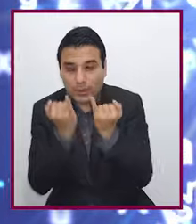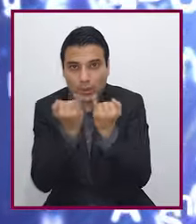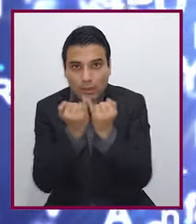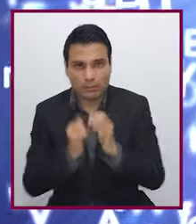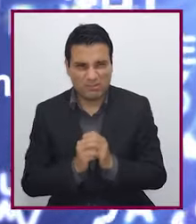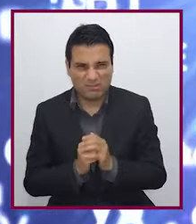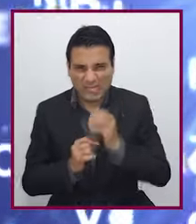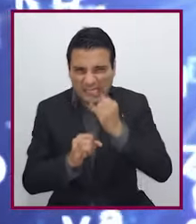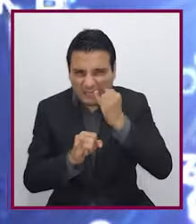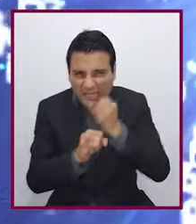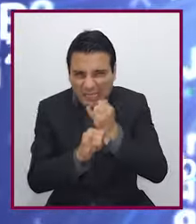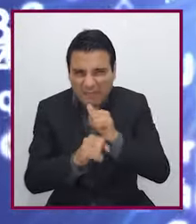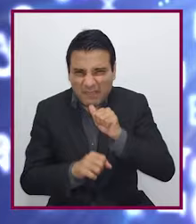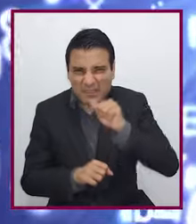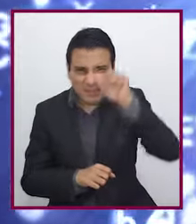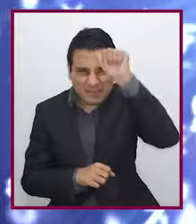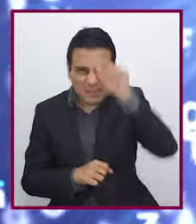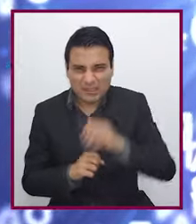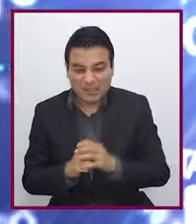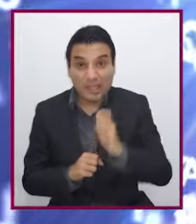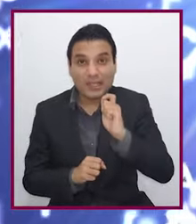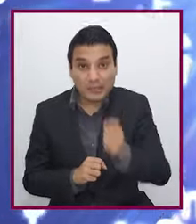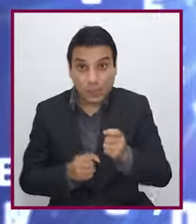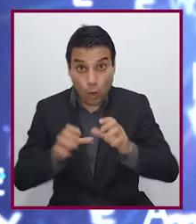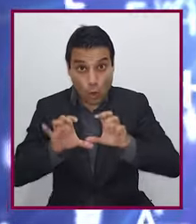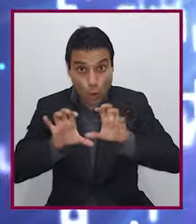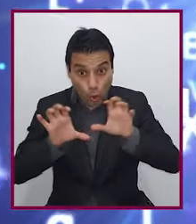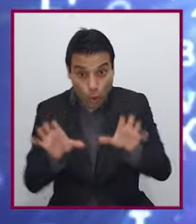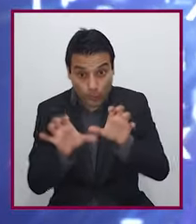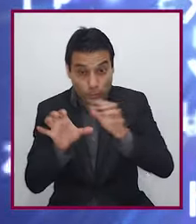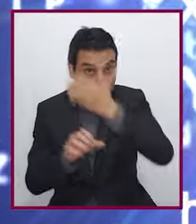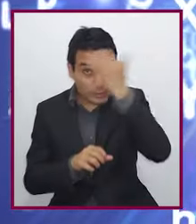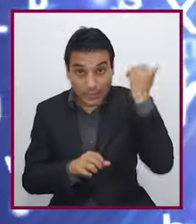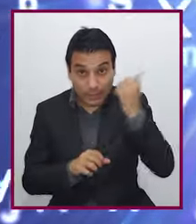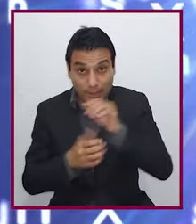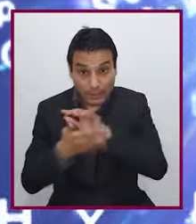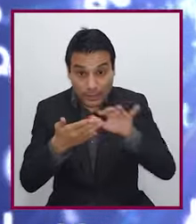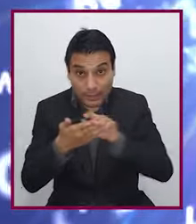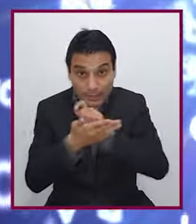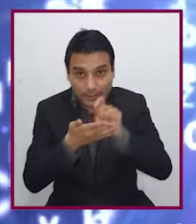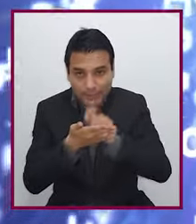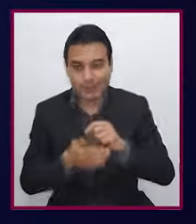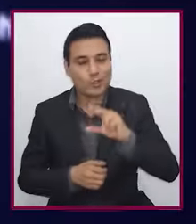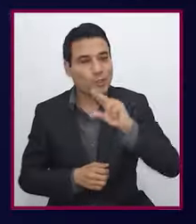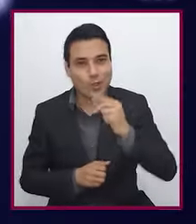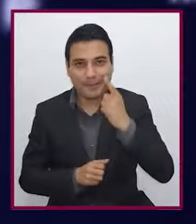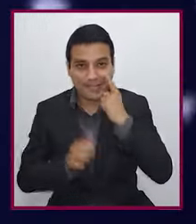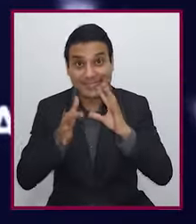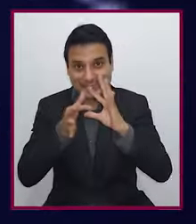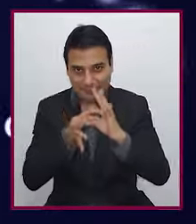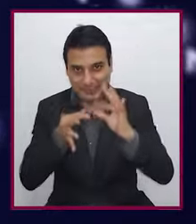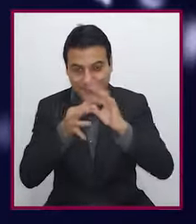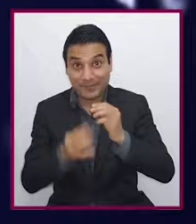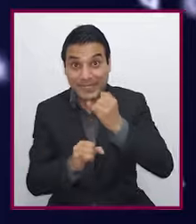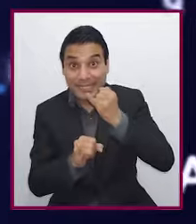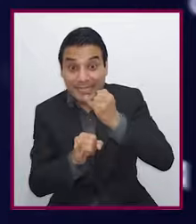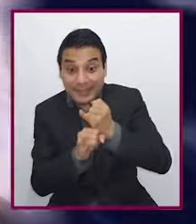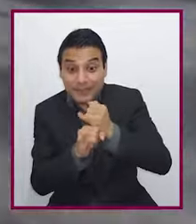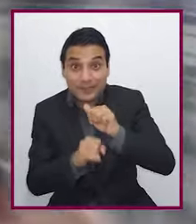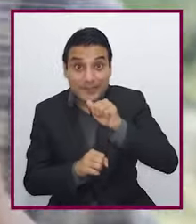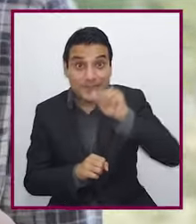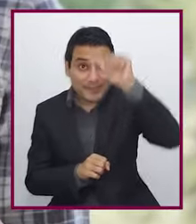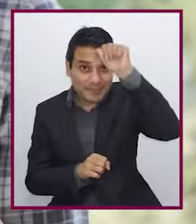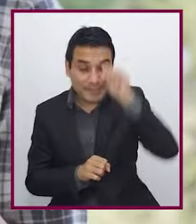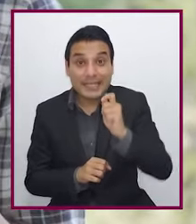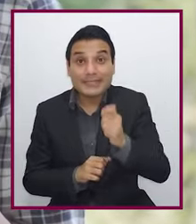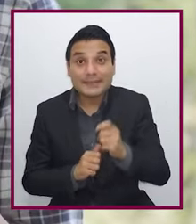digital. ¿Analfabetismo digital? ¿Te refieres a máquinas que no saben leer ni escribir? No, Axel. Mira, te explico.